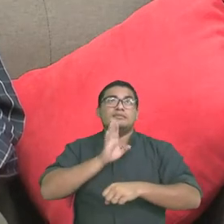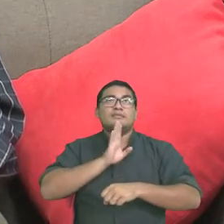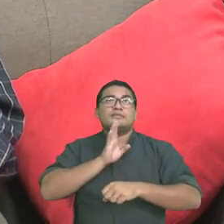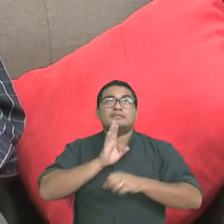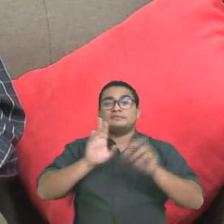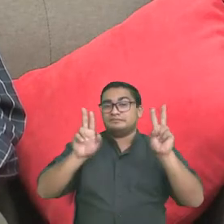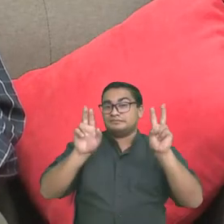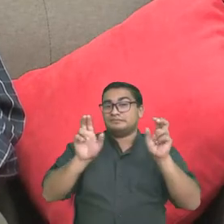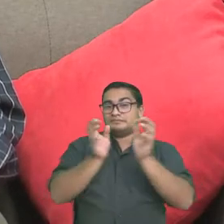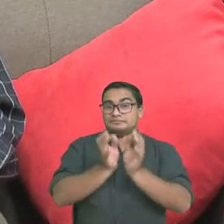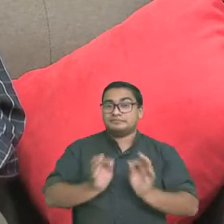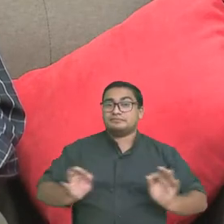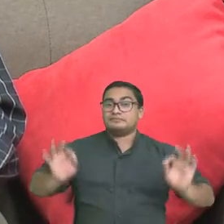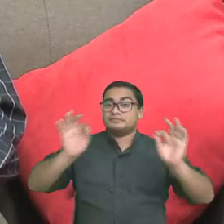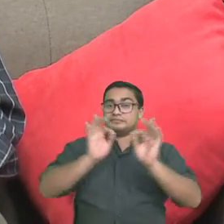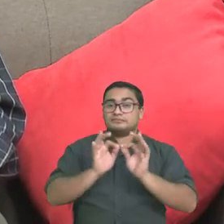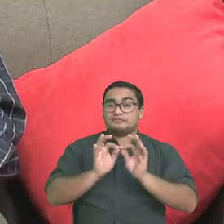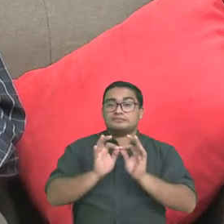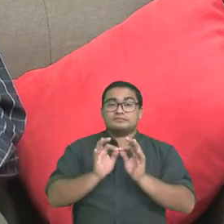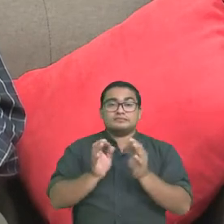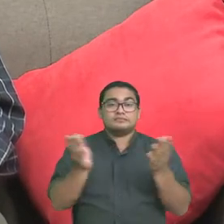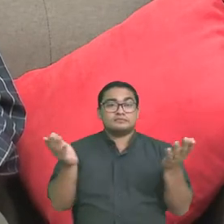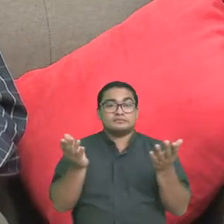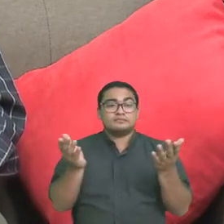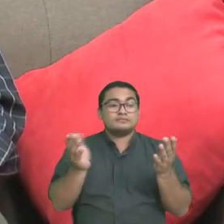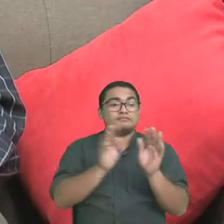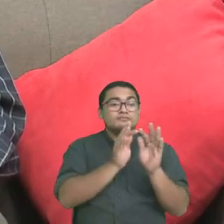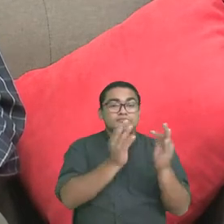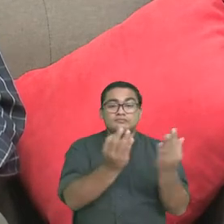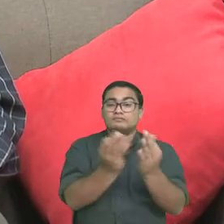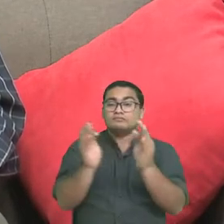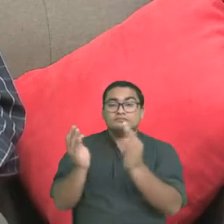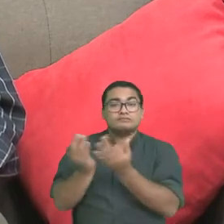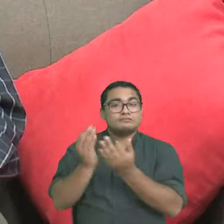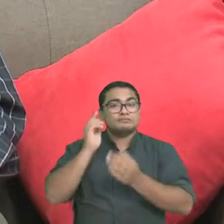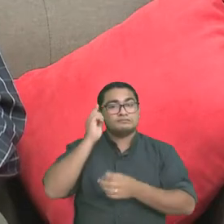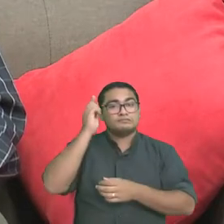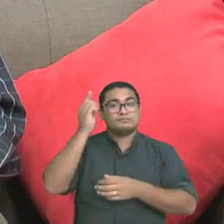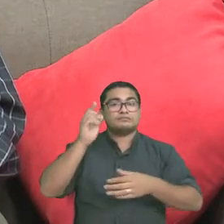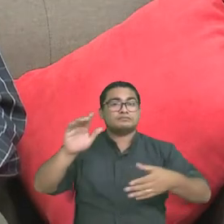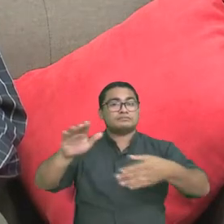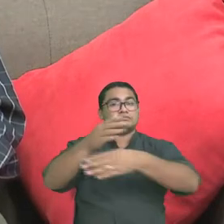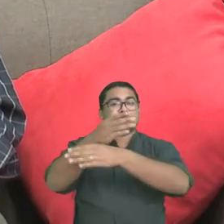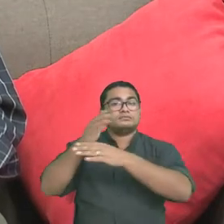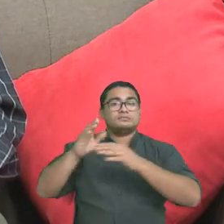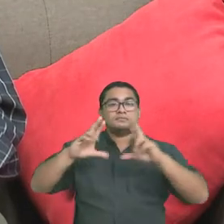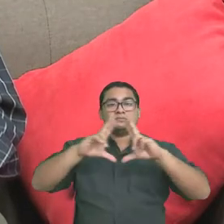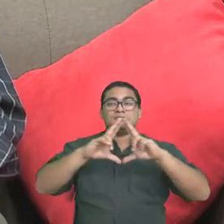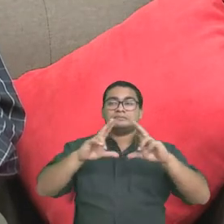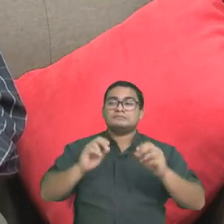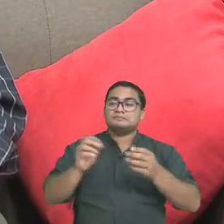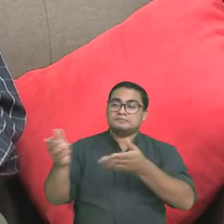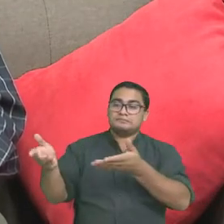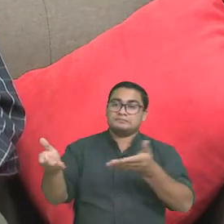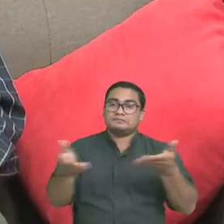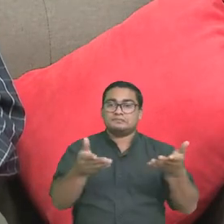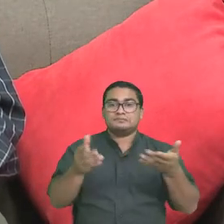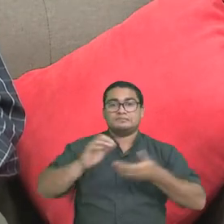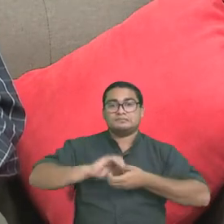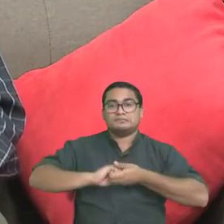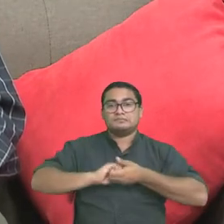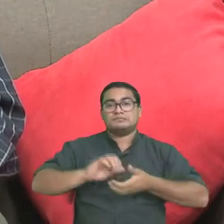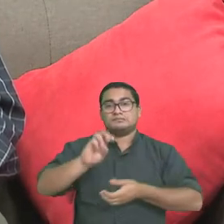tema tan vital y que tiene que ver con el desarrollo de cada familia y de cada rincón de nuestro país, pues se encuentran con nosotros el